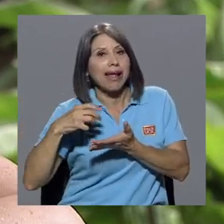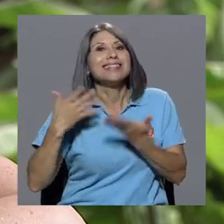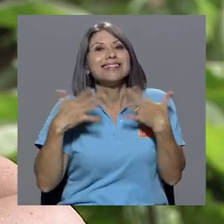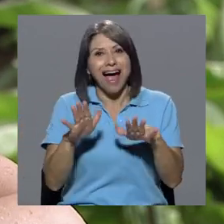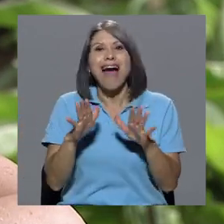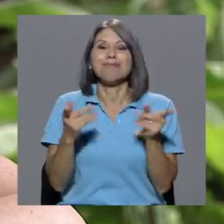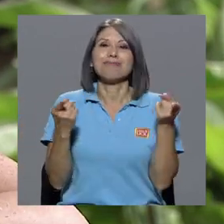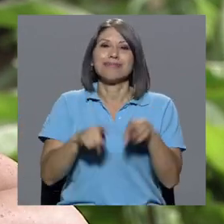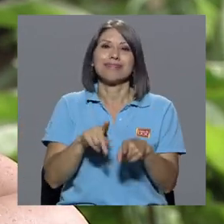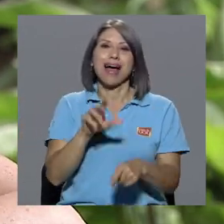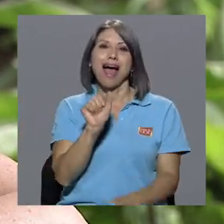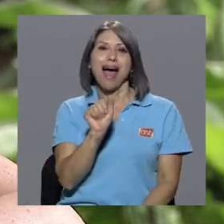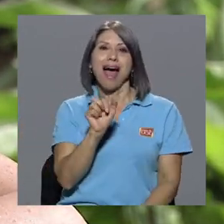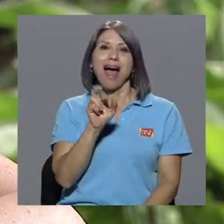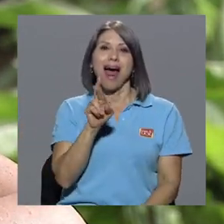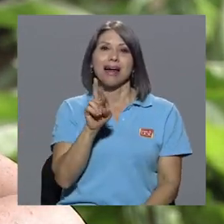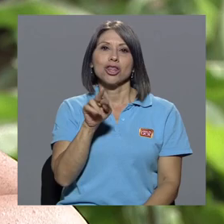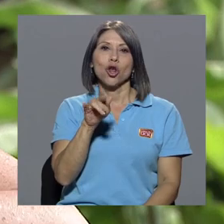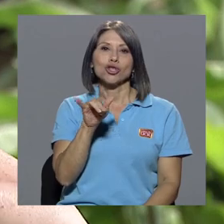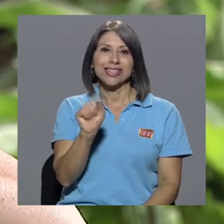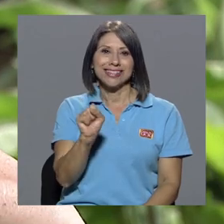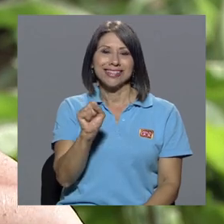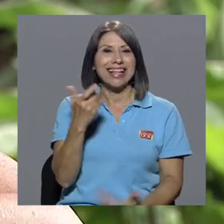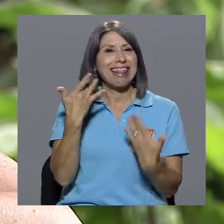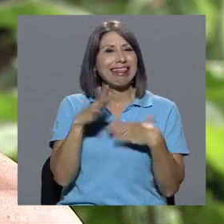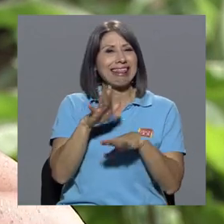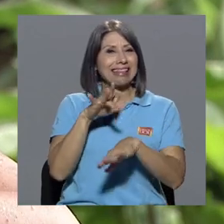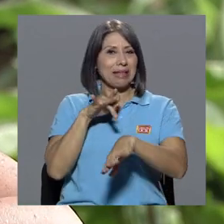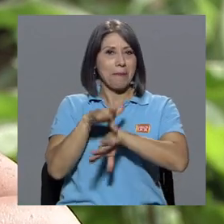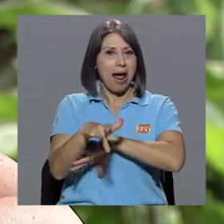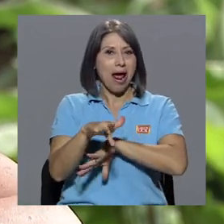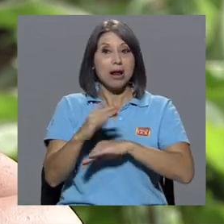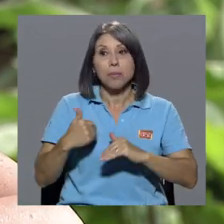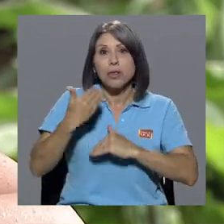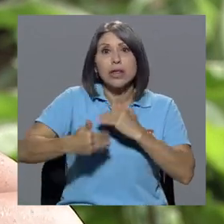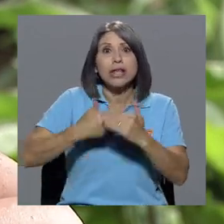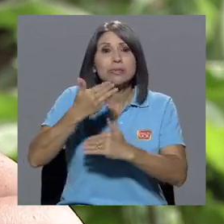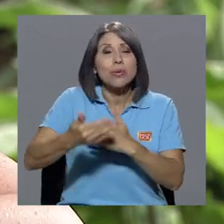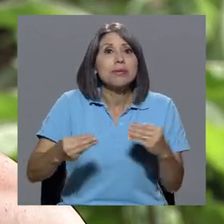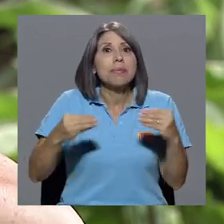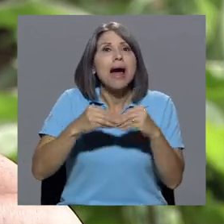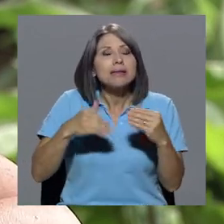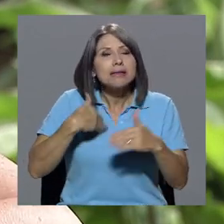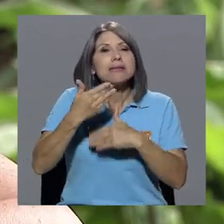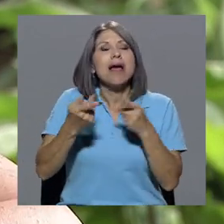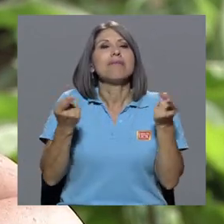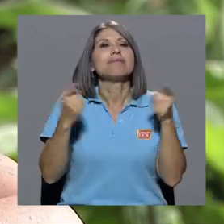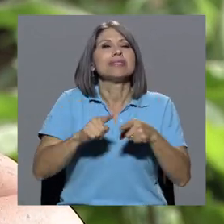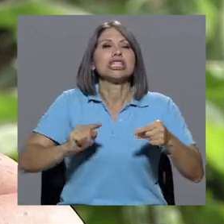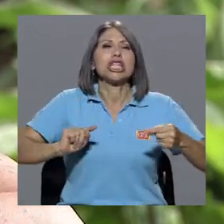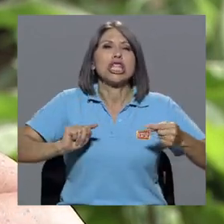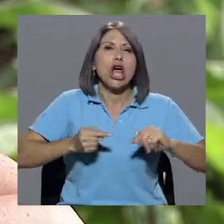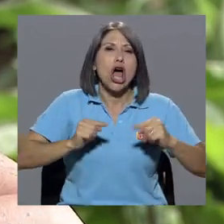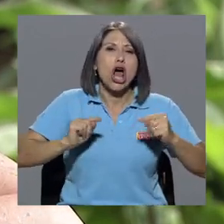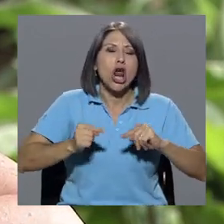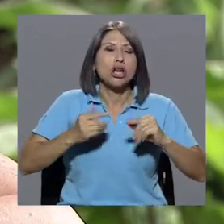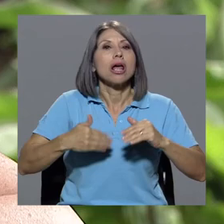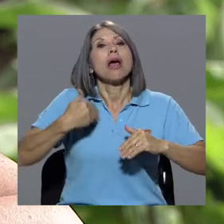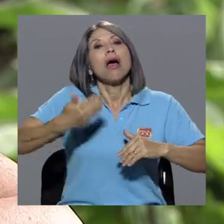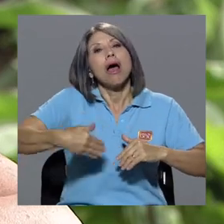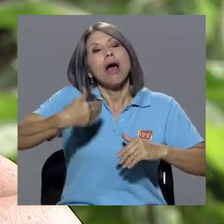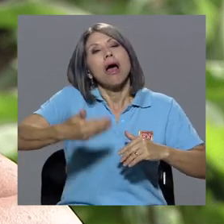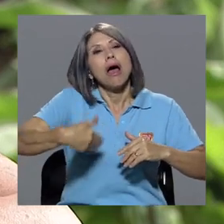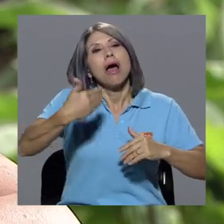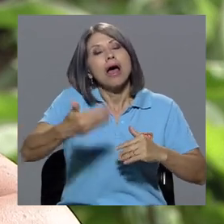tenemos artrosis, ¿verdad? De fases muy, muy tempranas. En fases ya más avanzadas, ya empezamos a tener dolor, y en fases mucho más